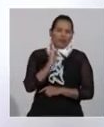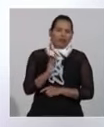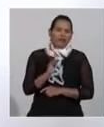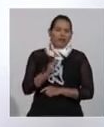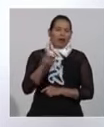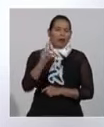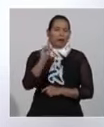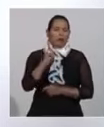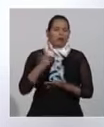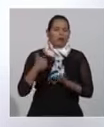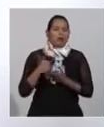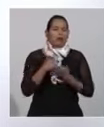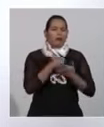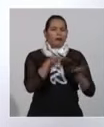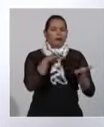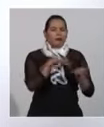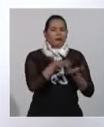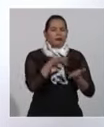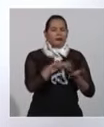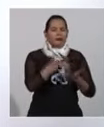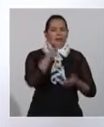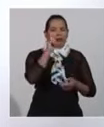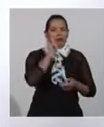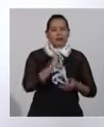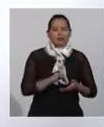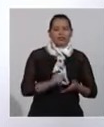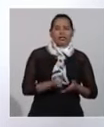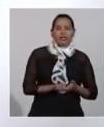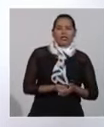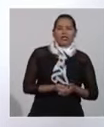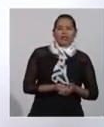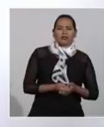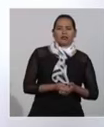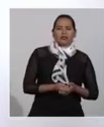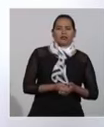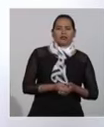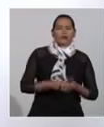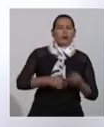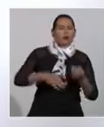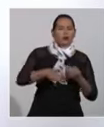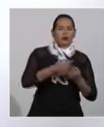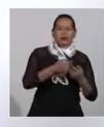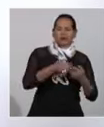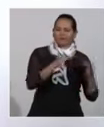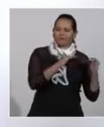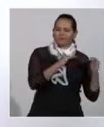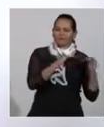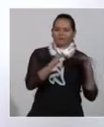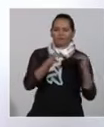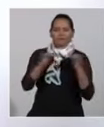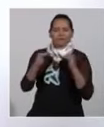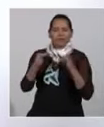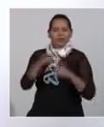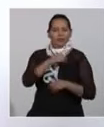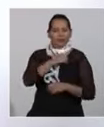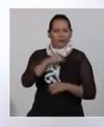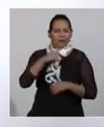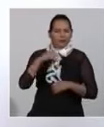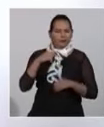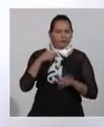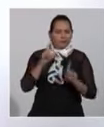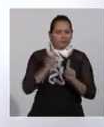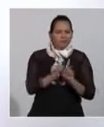las niñas que sufrieron vejaciones. De verdad, yo creo que todos debemos de jalar en el mismo sentido de proteger a los